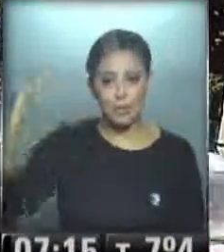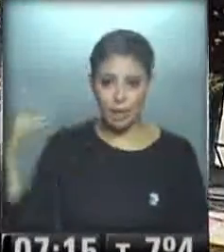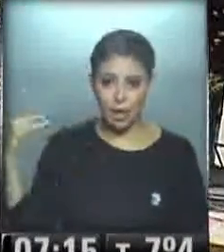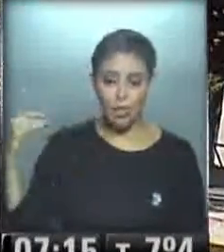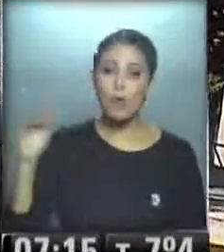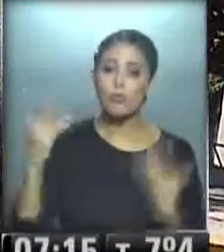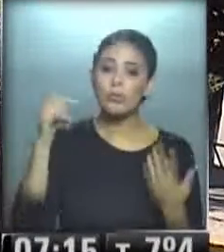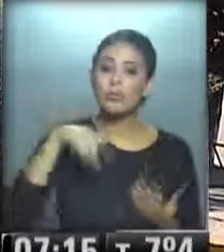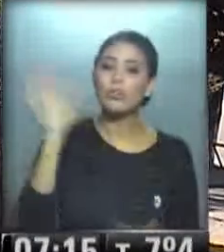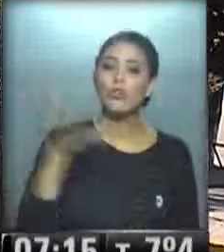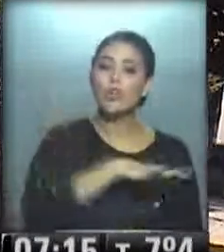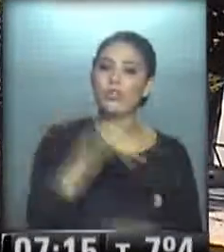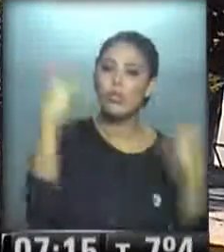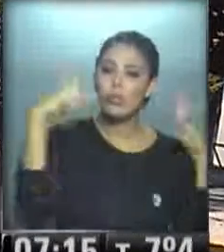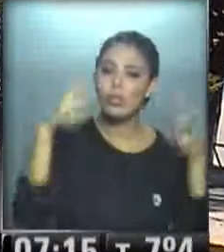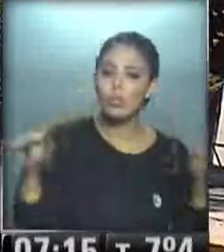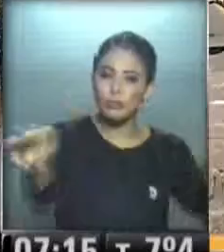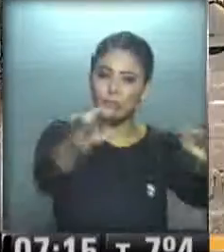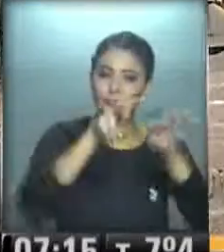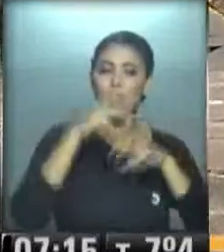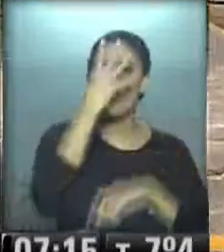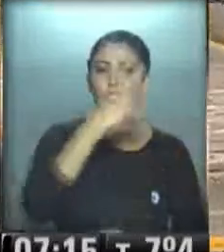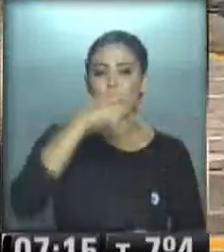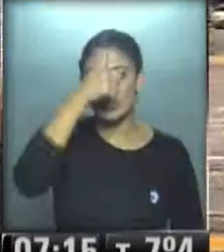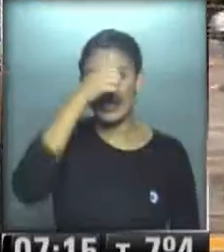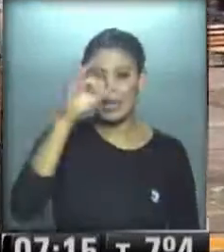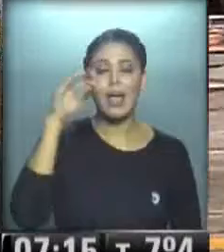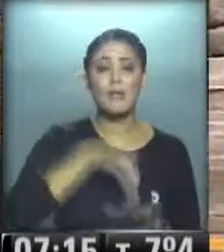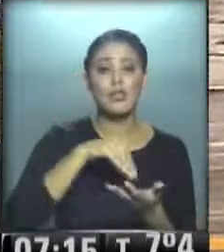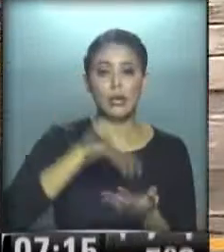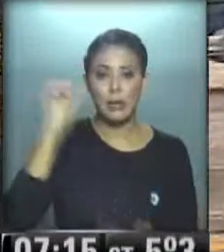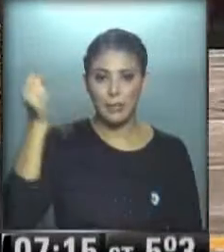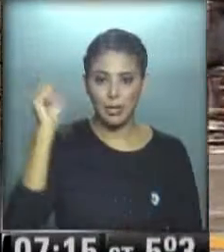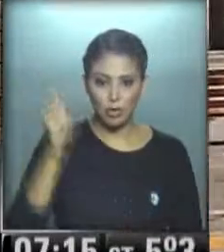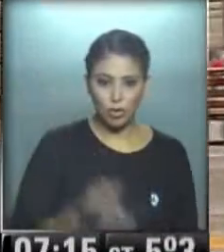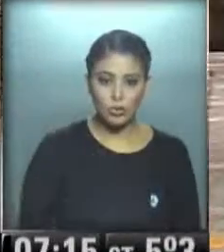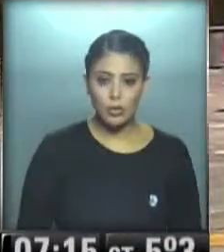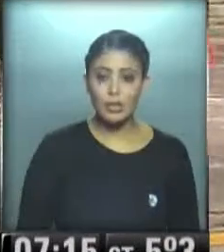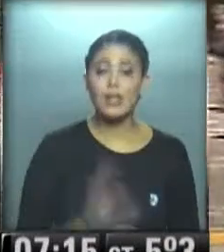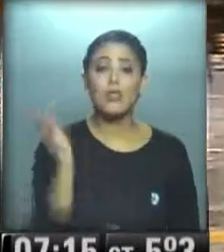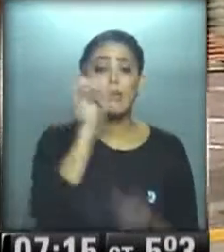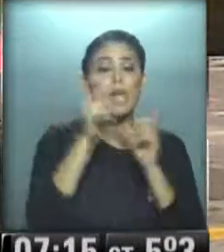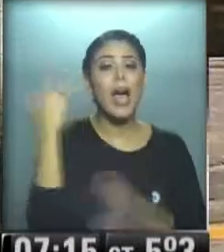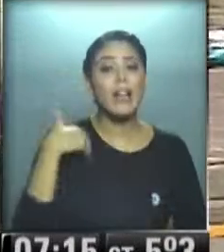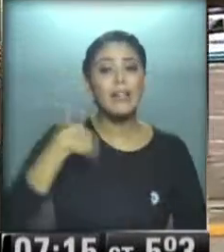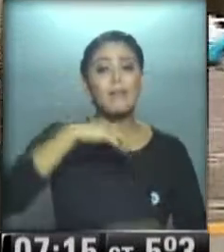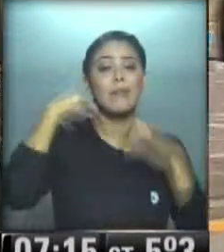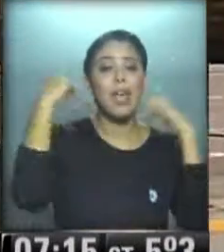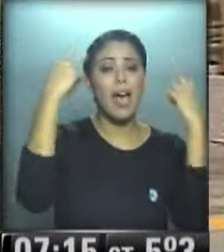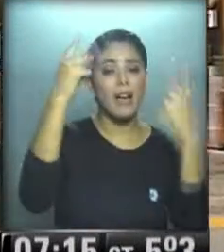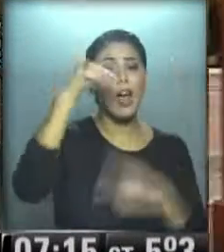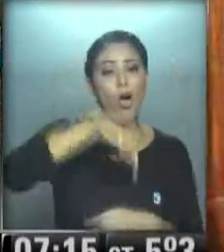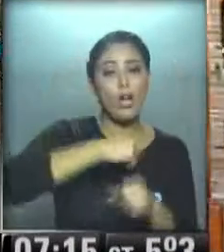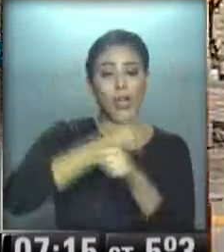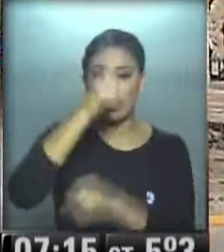y le permitirán al sector turístico recaudar más de 460 millones de pesos. Del total de los argentinos que viajarán entre hoy